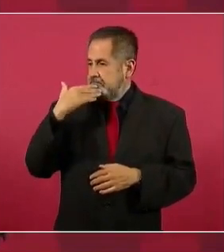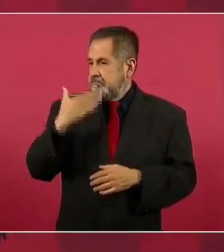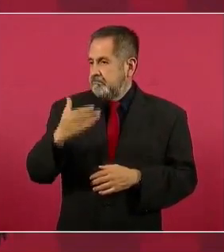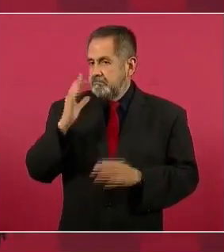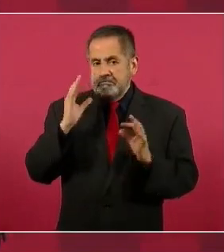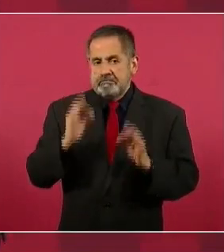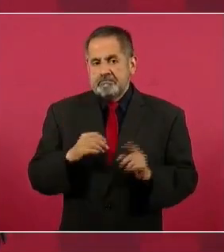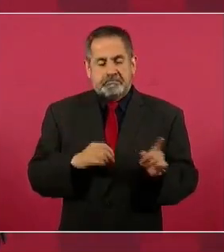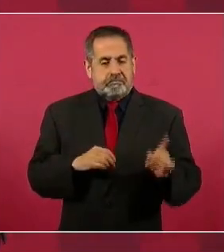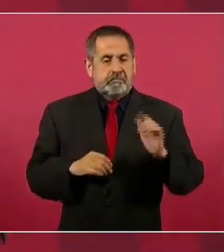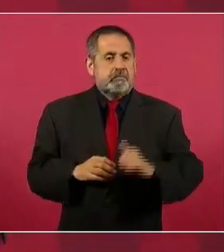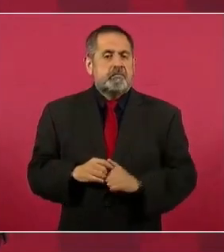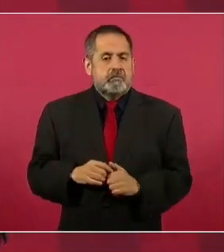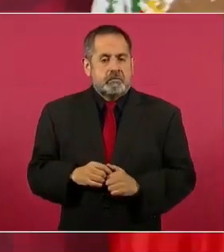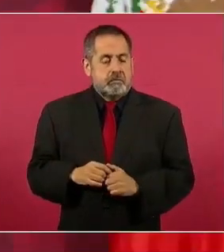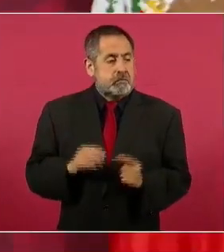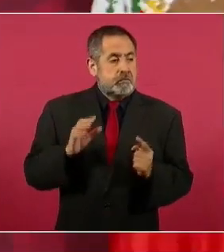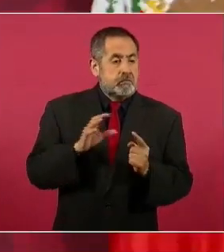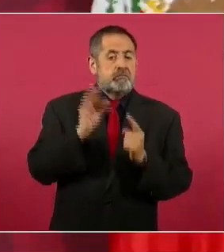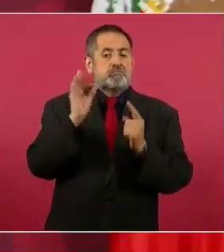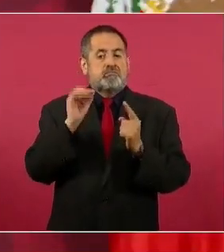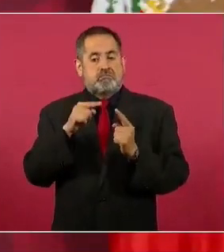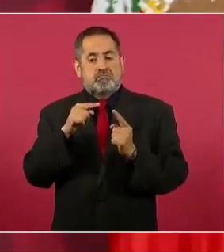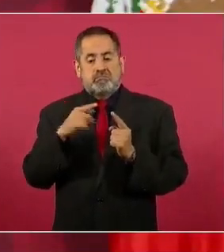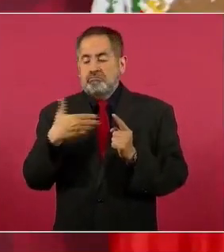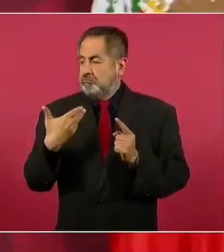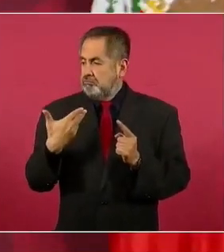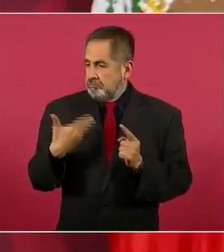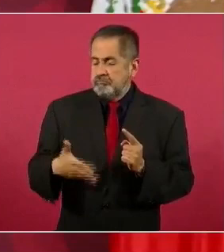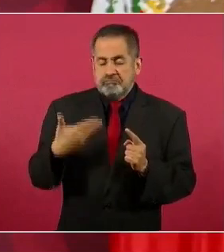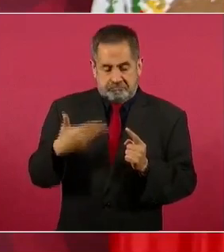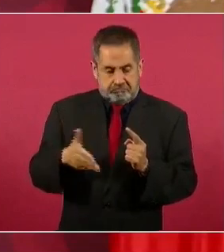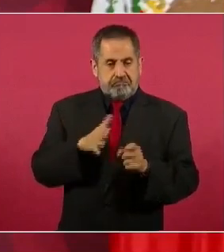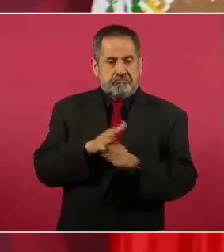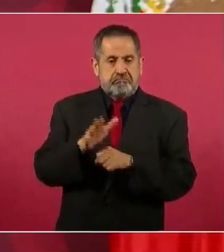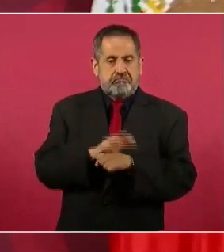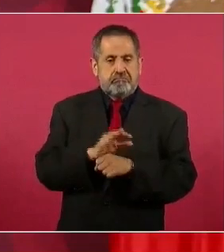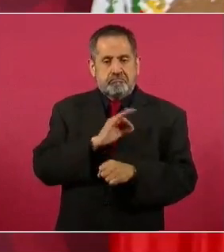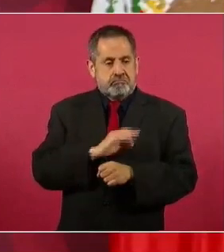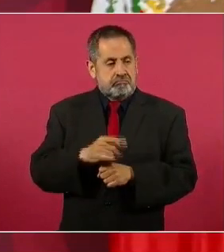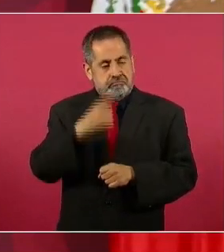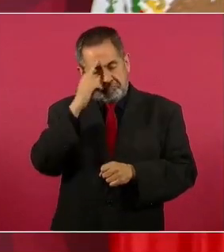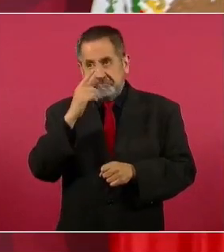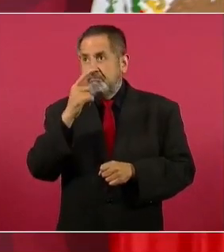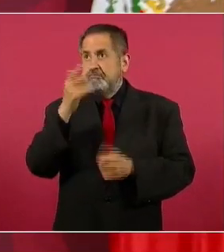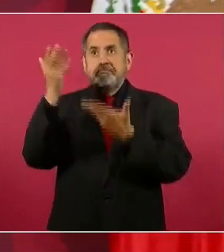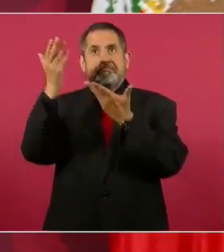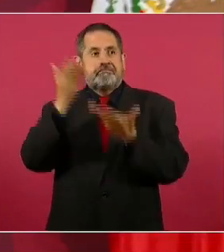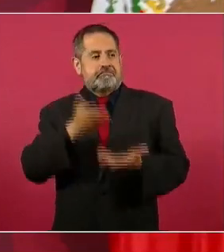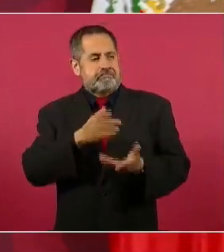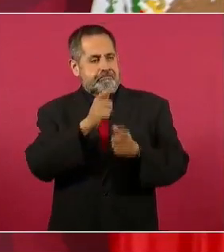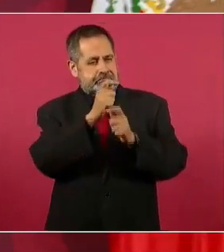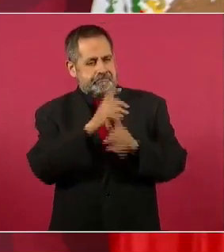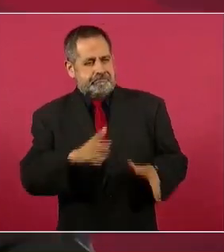es una opción, una alternativa, una bendición